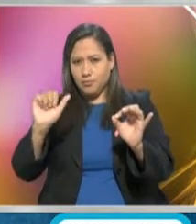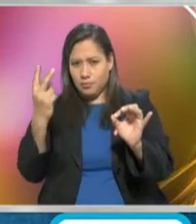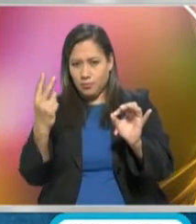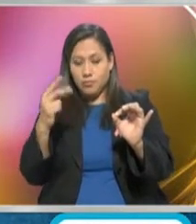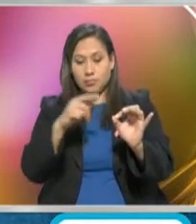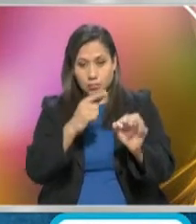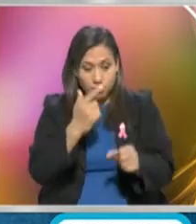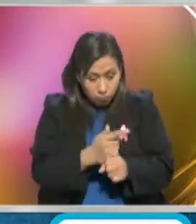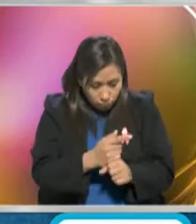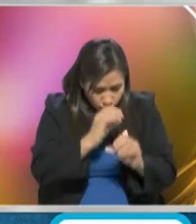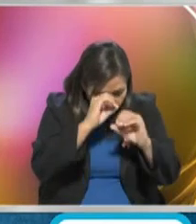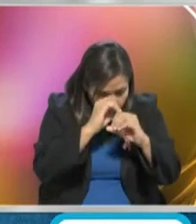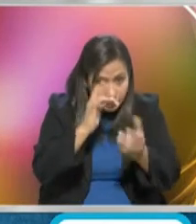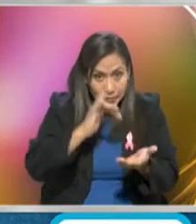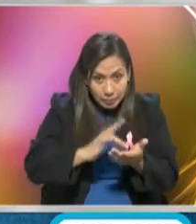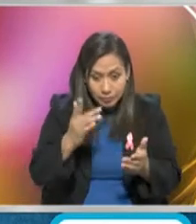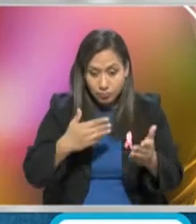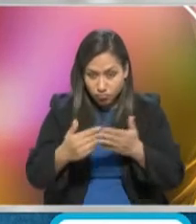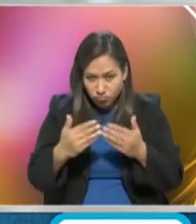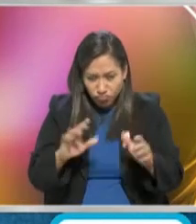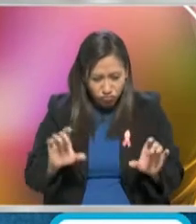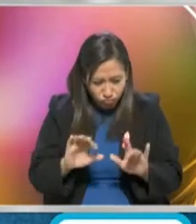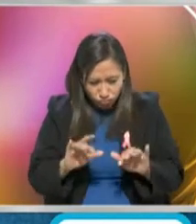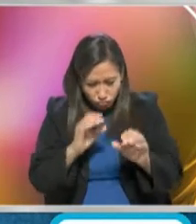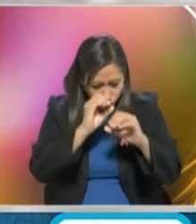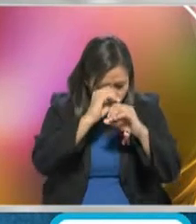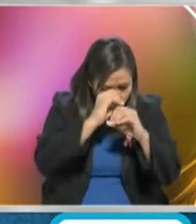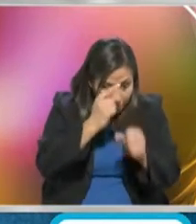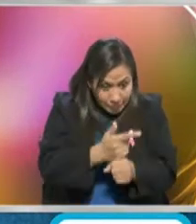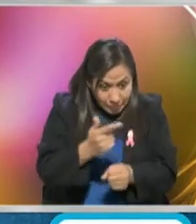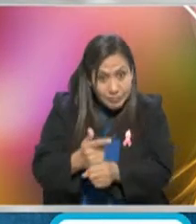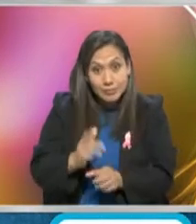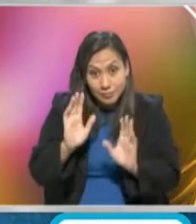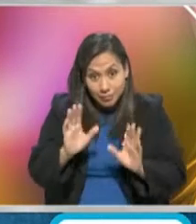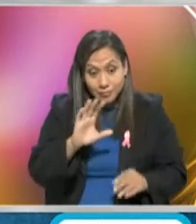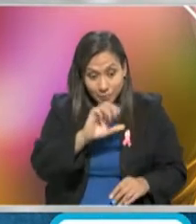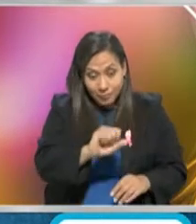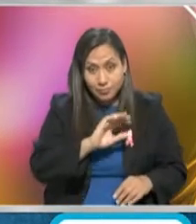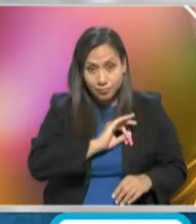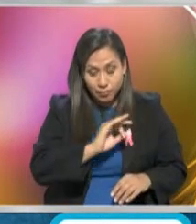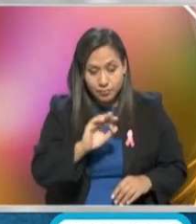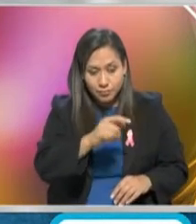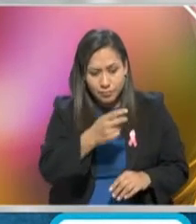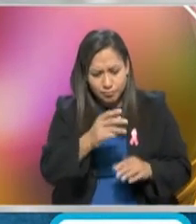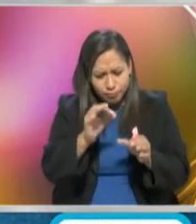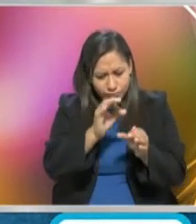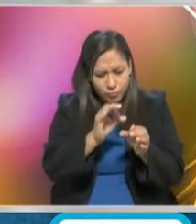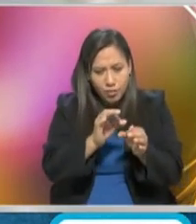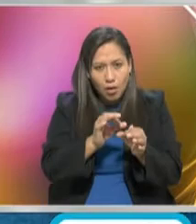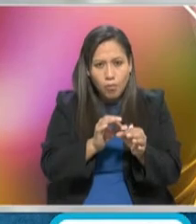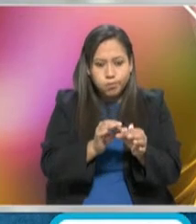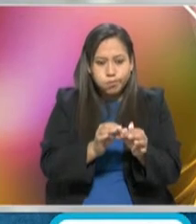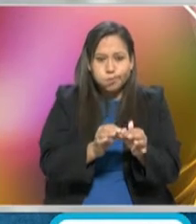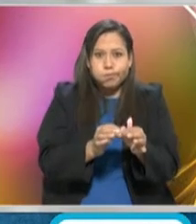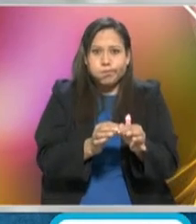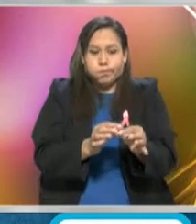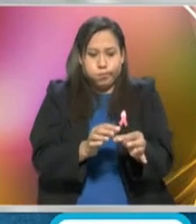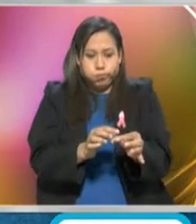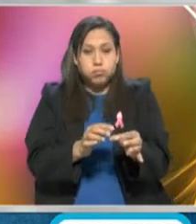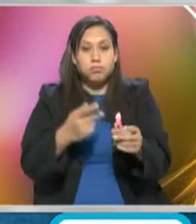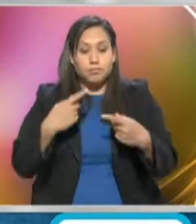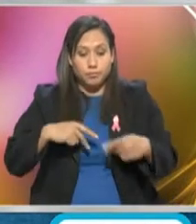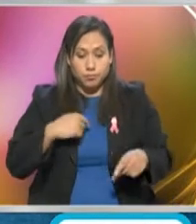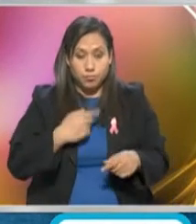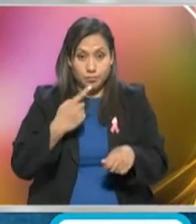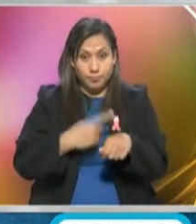detectar gracias a la tecnología que tenemos al alcance, esta situación de mutación de gen puede conferir a un